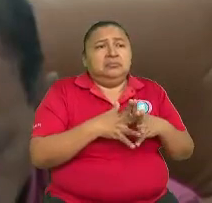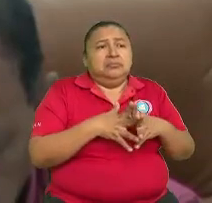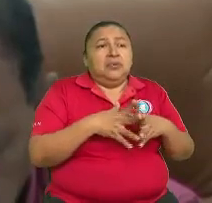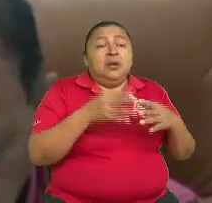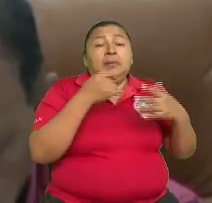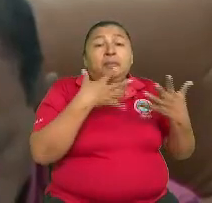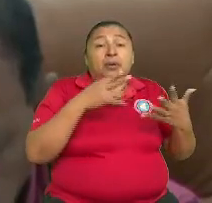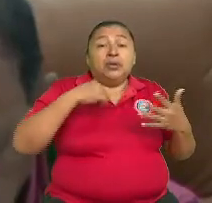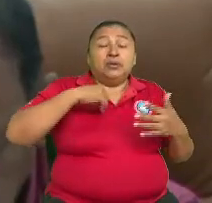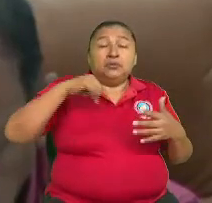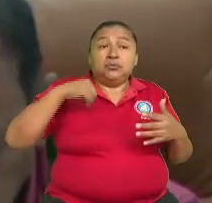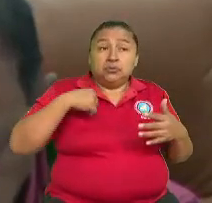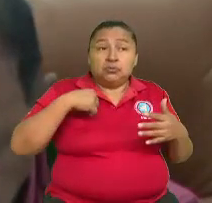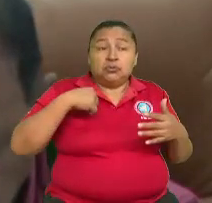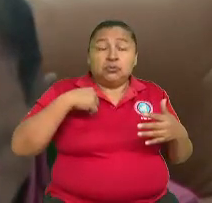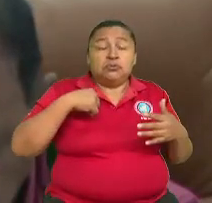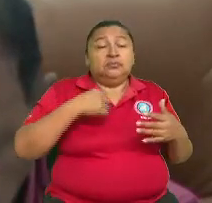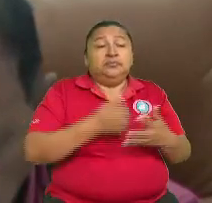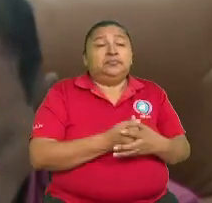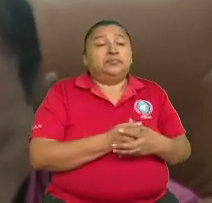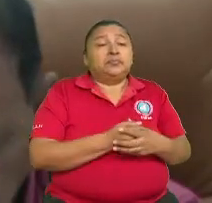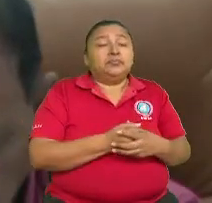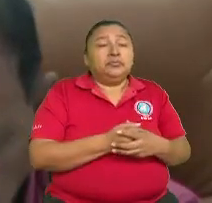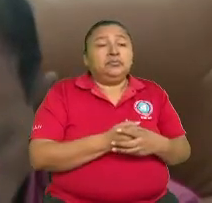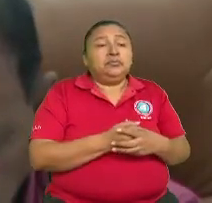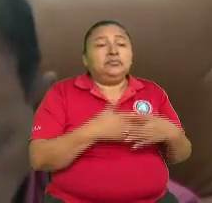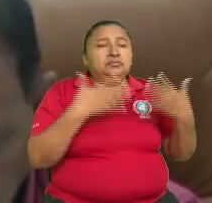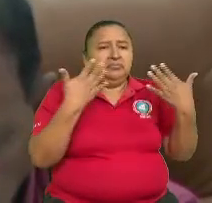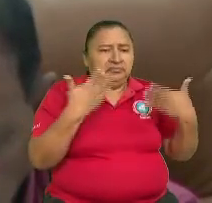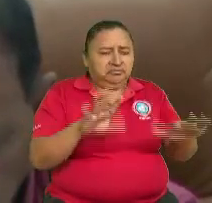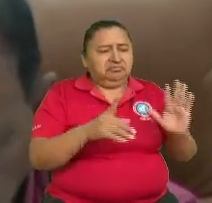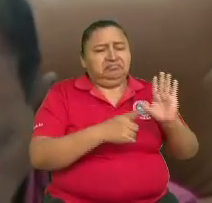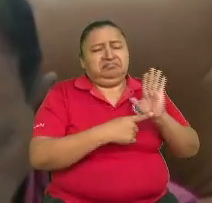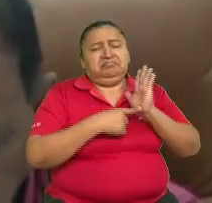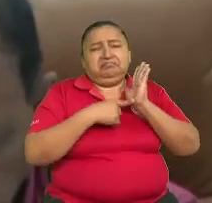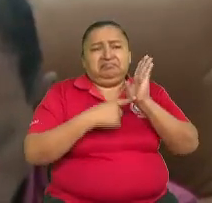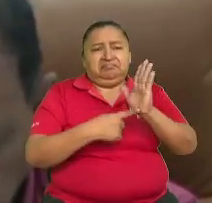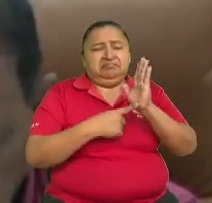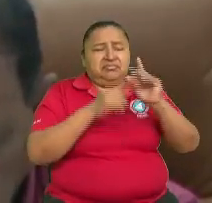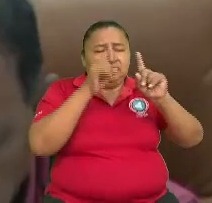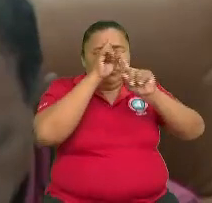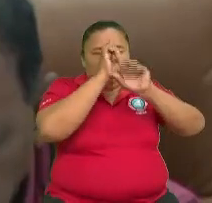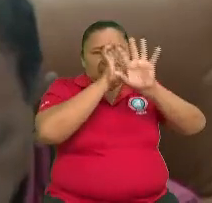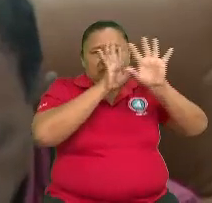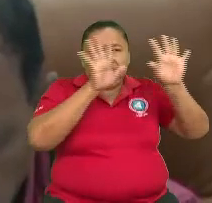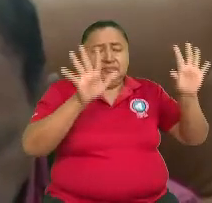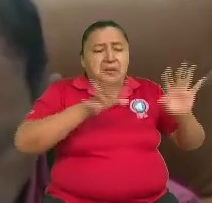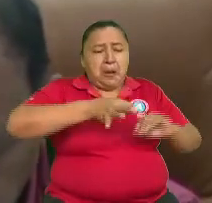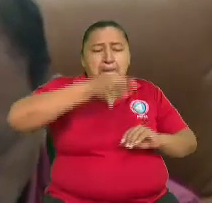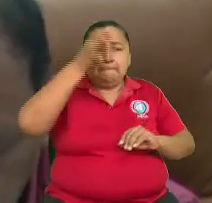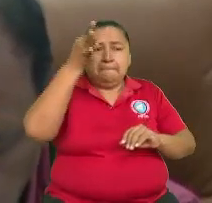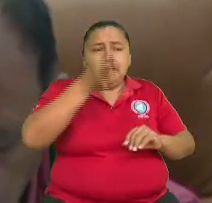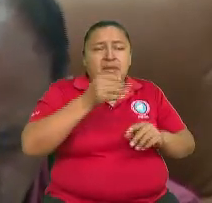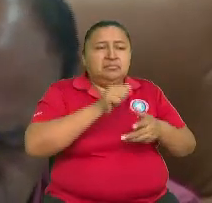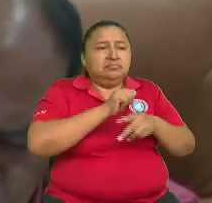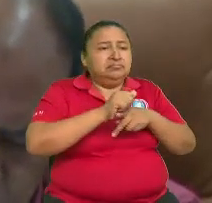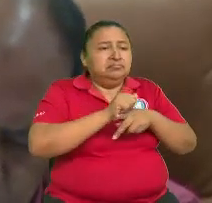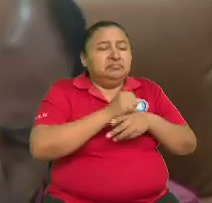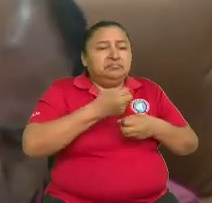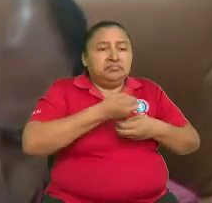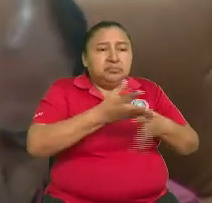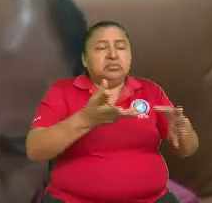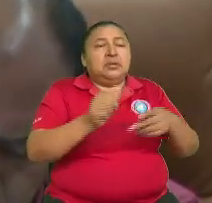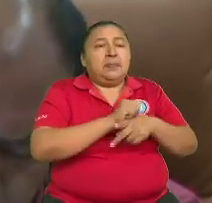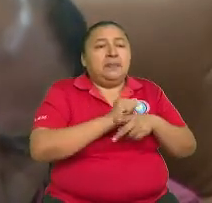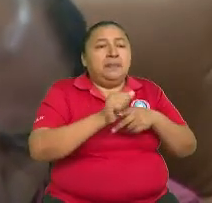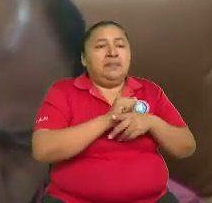Porque nosotros hemos demostrado la transparencia y la eficiencia en la ejecución